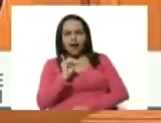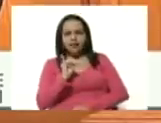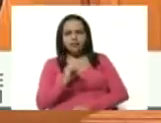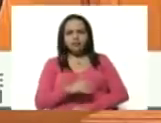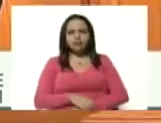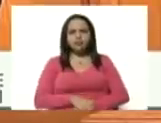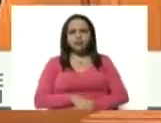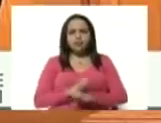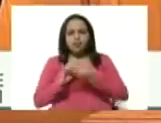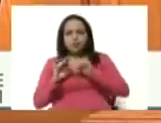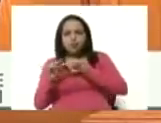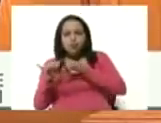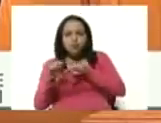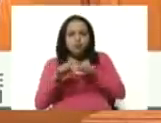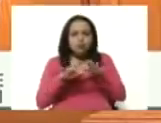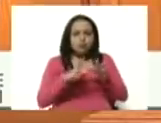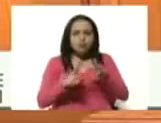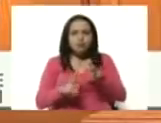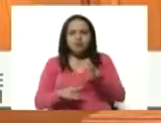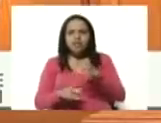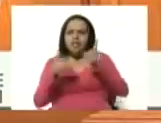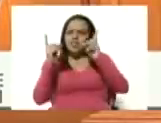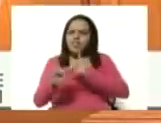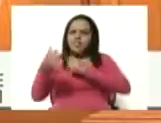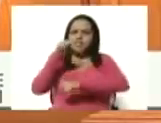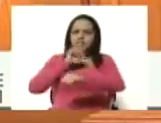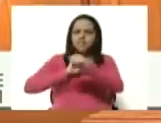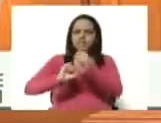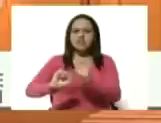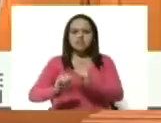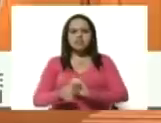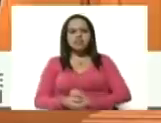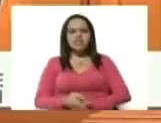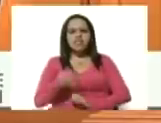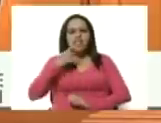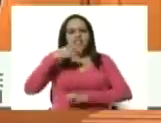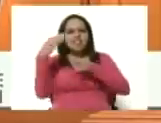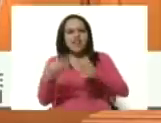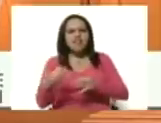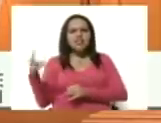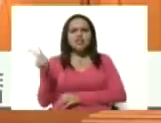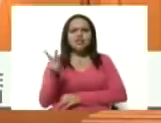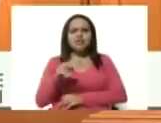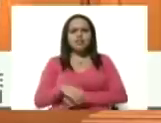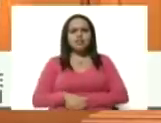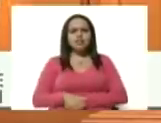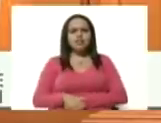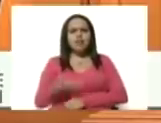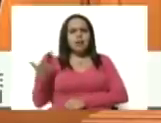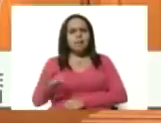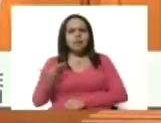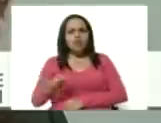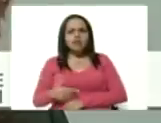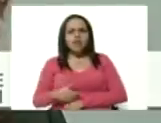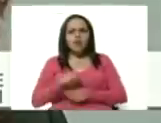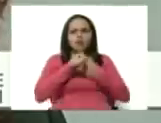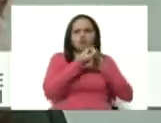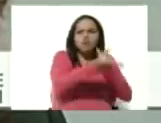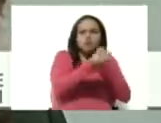La verdad de Venezuela vale la pena defenderla. La verdad de Venezuela vale la pena